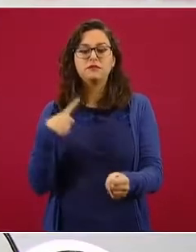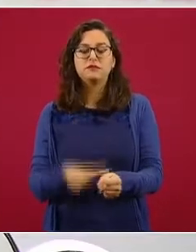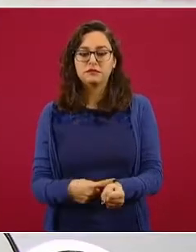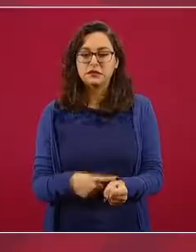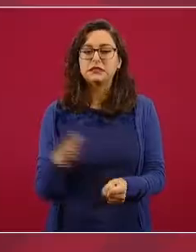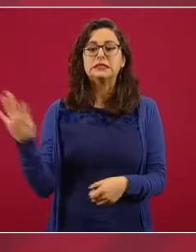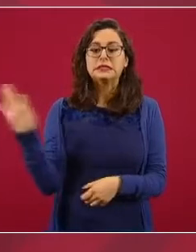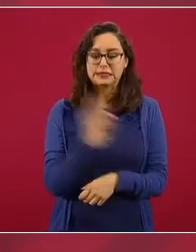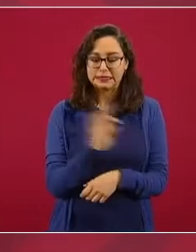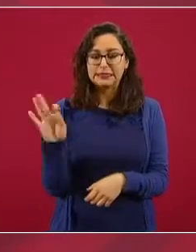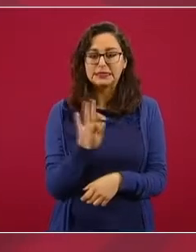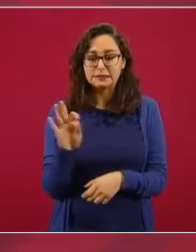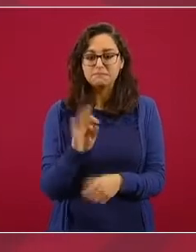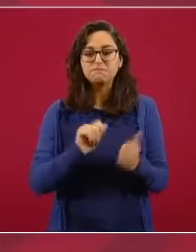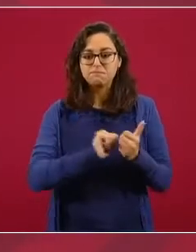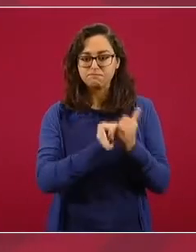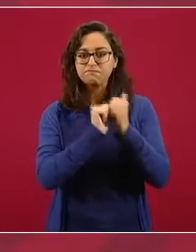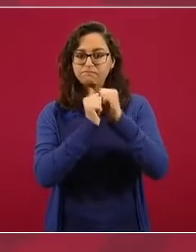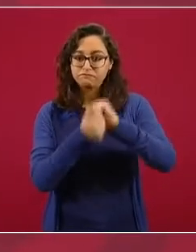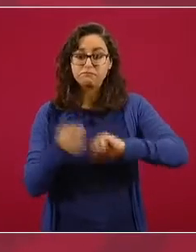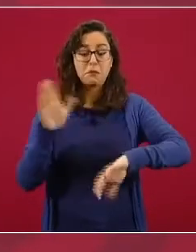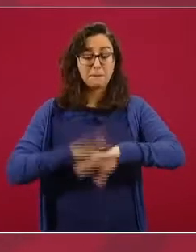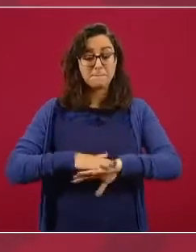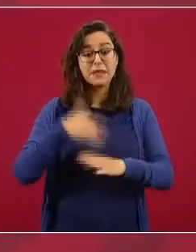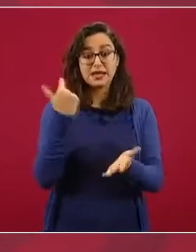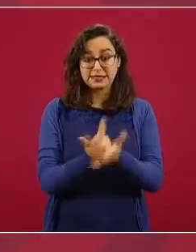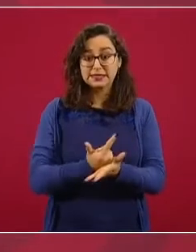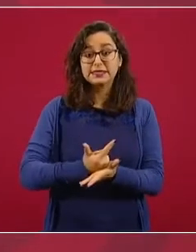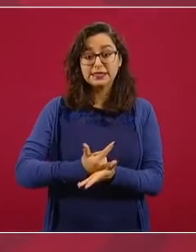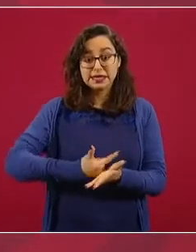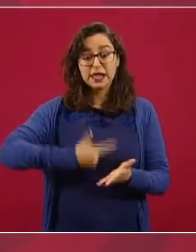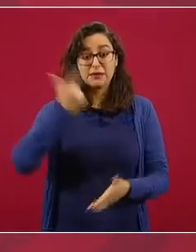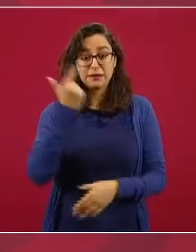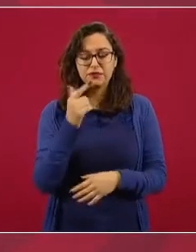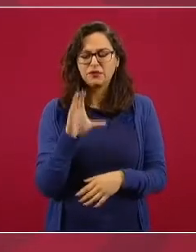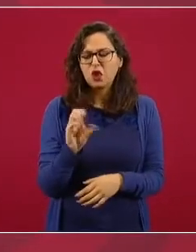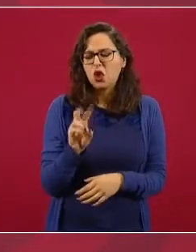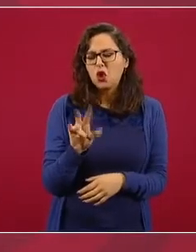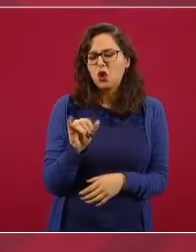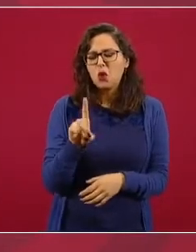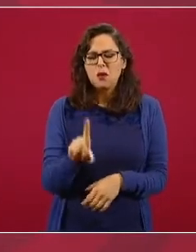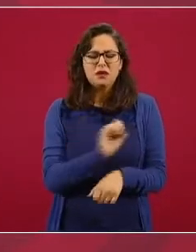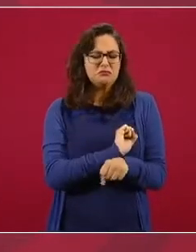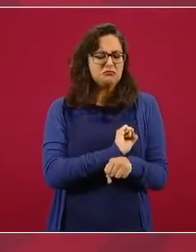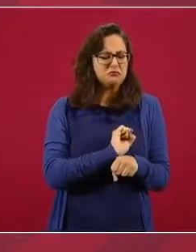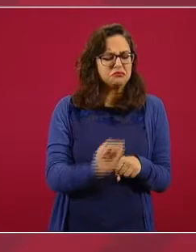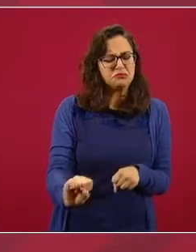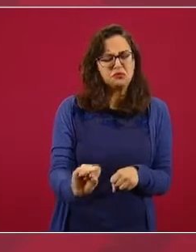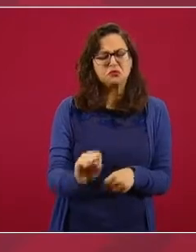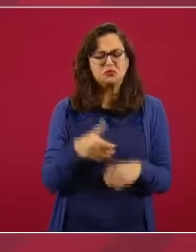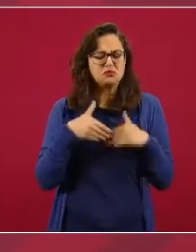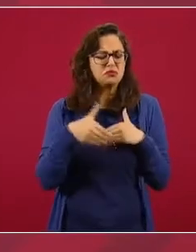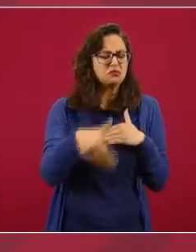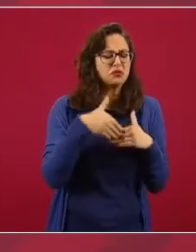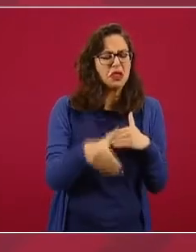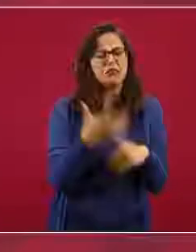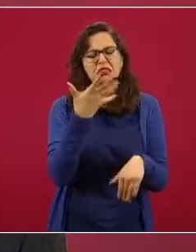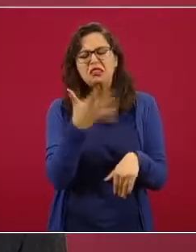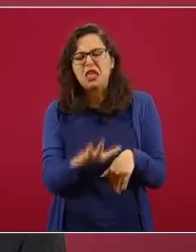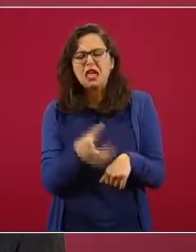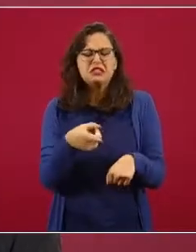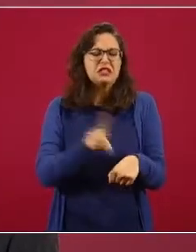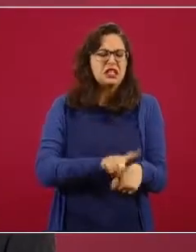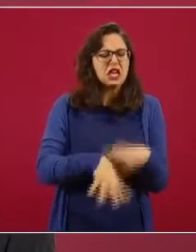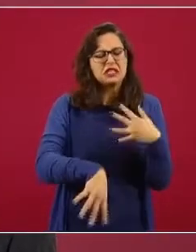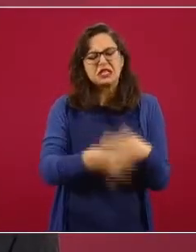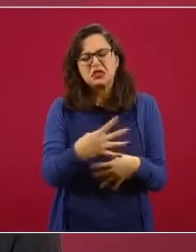una probabilidad mayor de complicarse por COVID. El COVID leve se resuelve espontáneamente en 10 a 14 días.